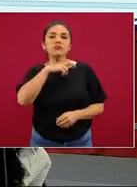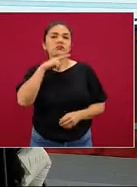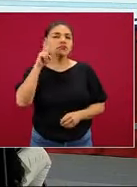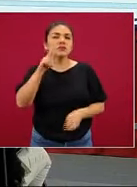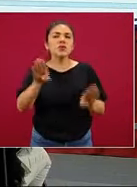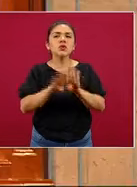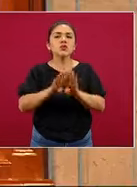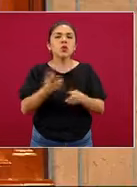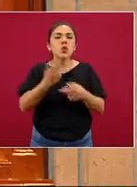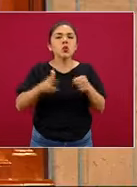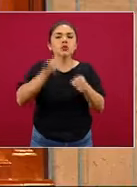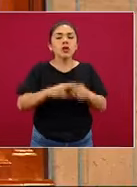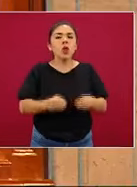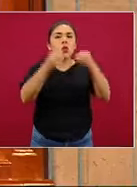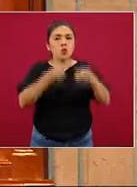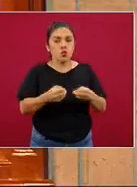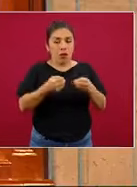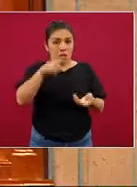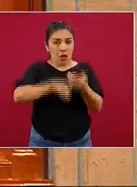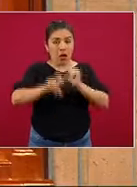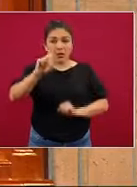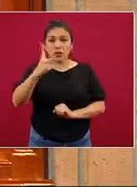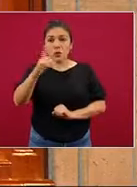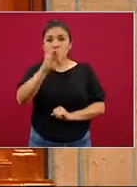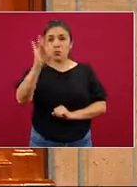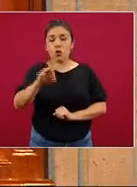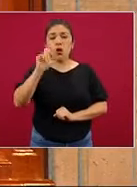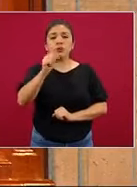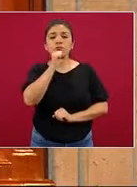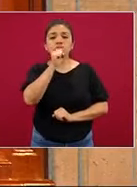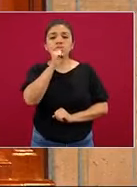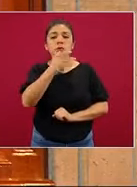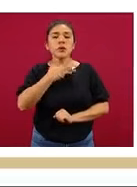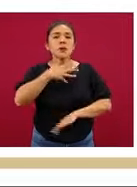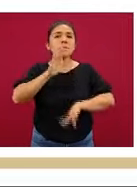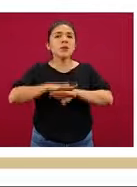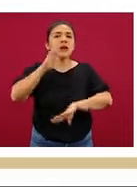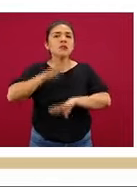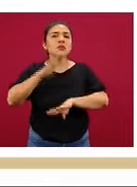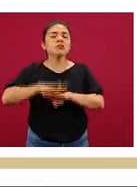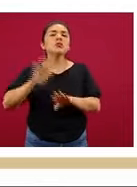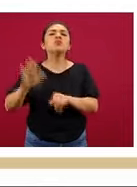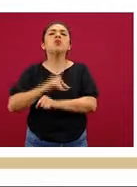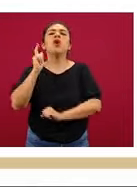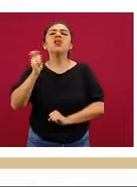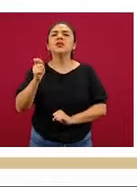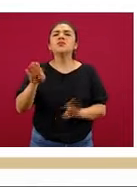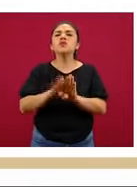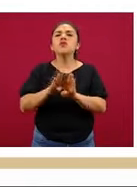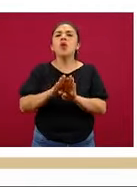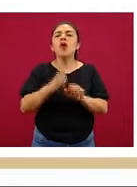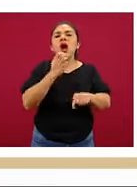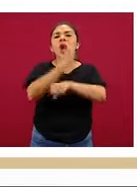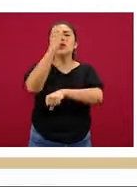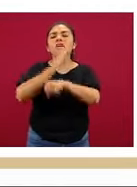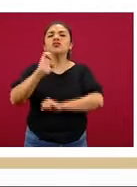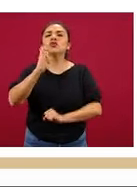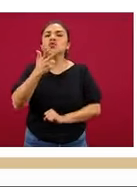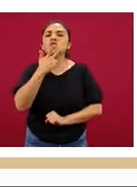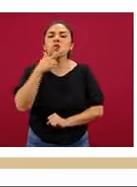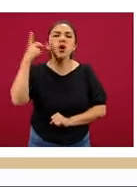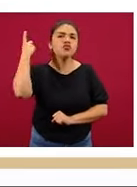ocupación hospitalaria, 31%, es un indicador que se ha estado incrementando precisamente a consecuencia de estados como Chihuahua,